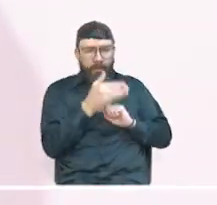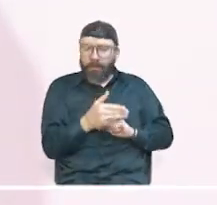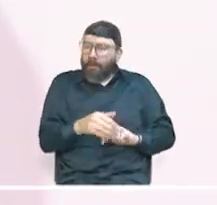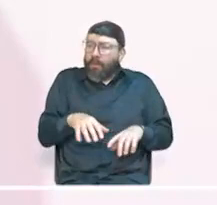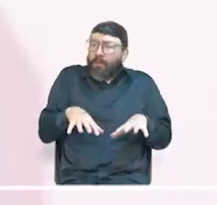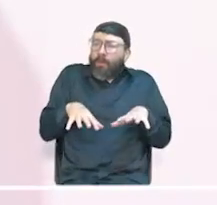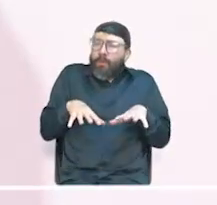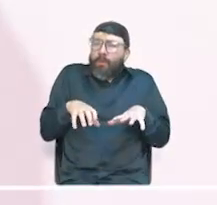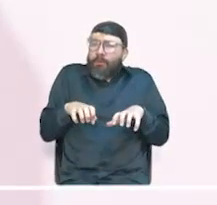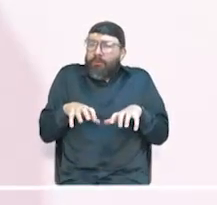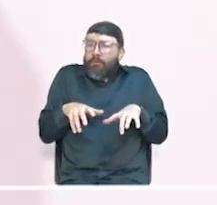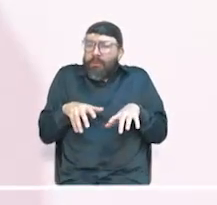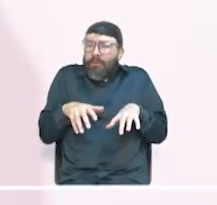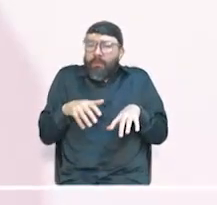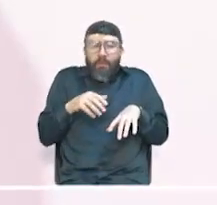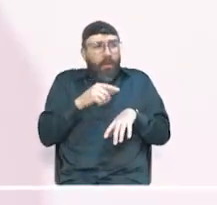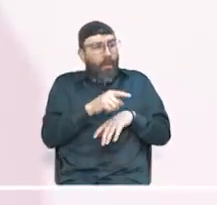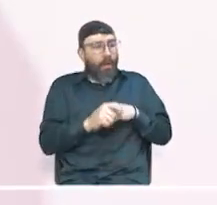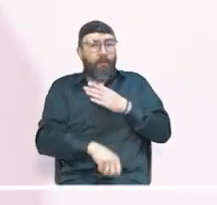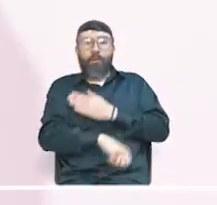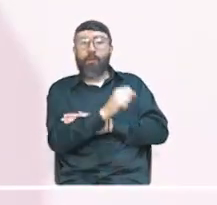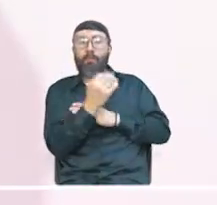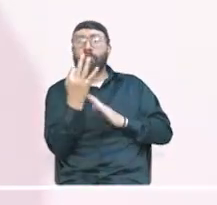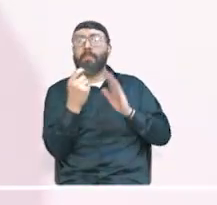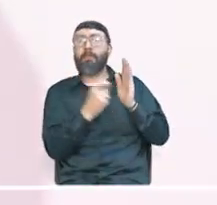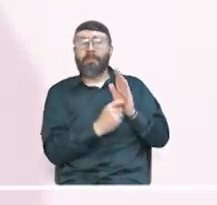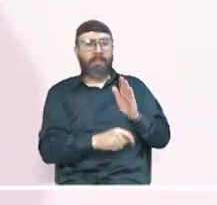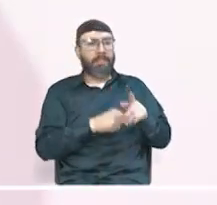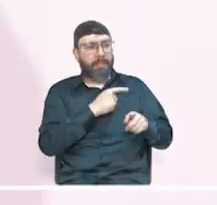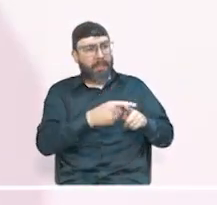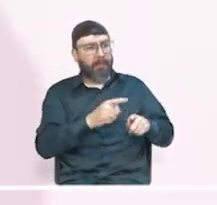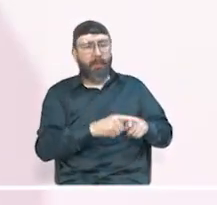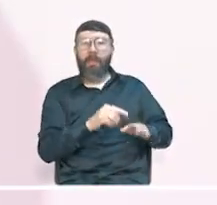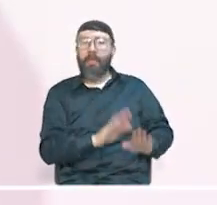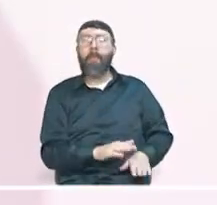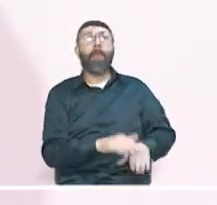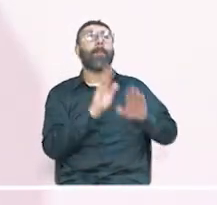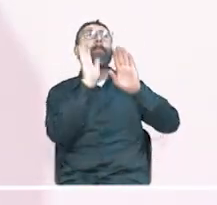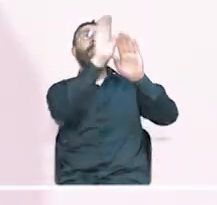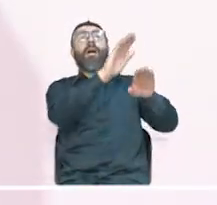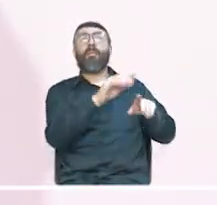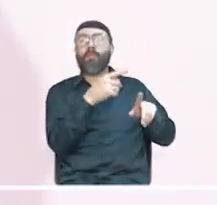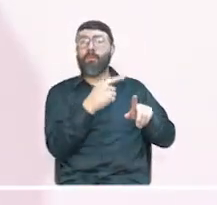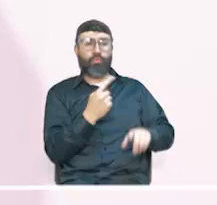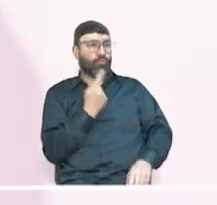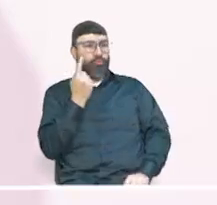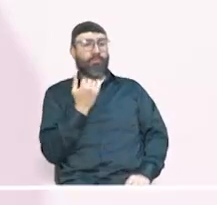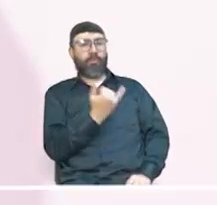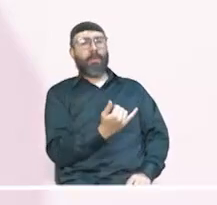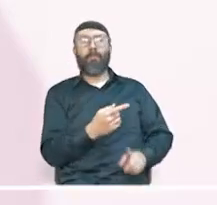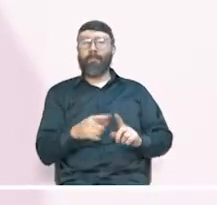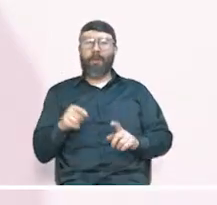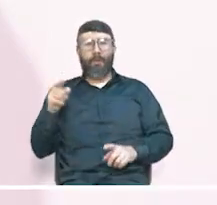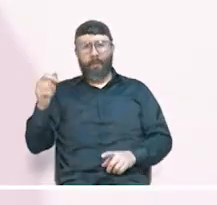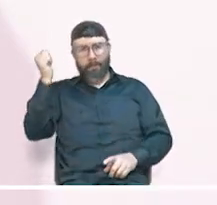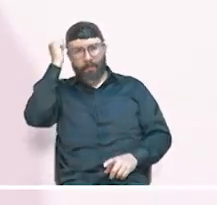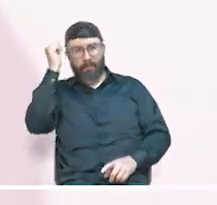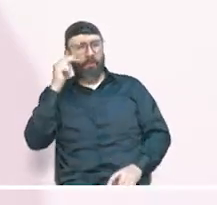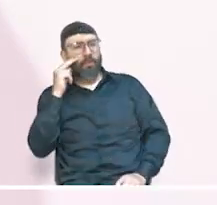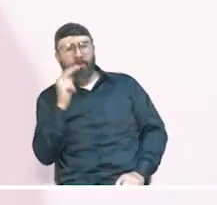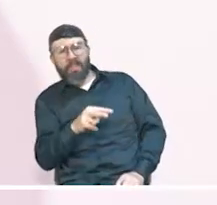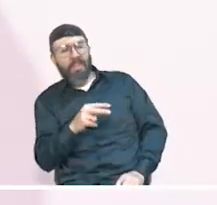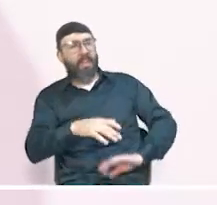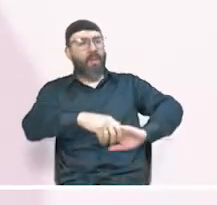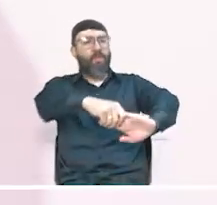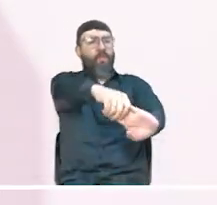qué son tiesitos? Dice, pero es que él va a fútbol 3 veces a la semana o a baloncesto, y es porque los profesores que los entrenan no les miran la técnica para estirar. Entonces les